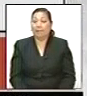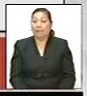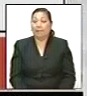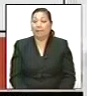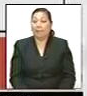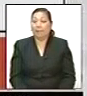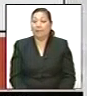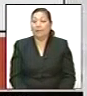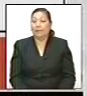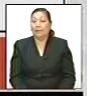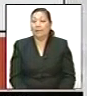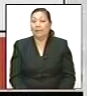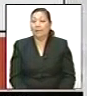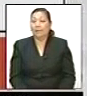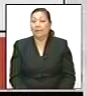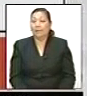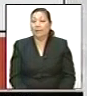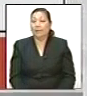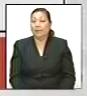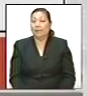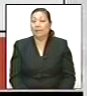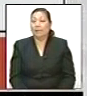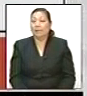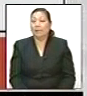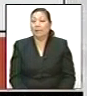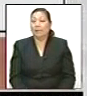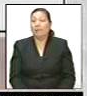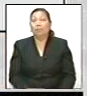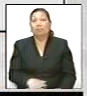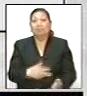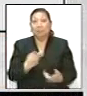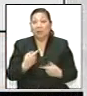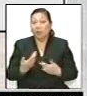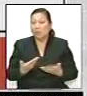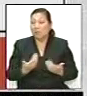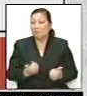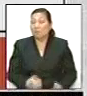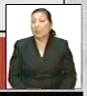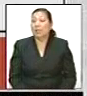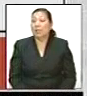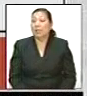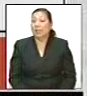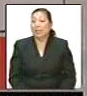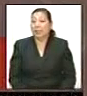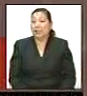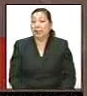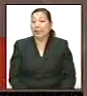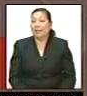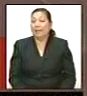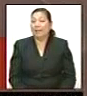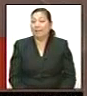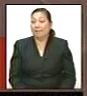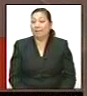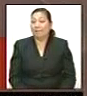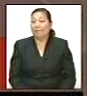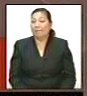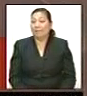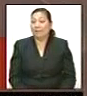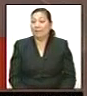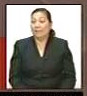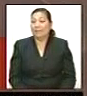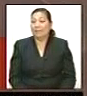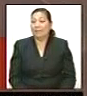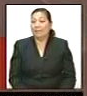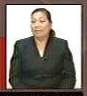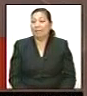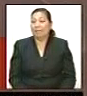en el caso pero estamos viendo la situación de la formalidad y la informalidad que dejar constancia a la presidencia del govern y está lúcida del león del partido aprista